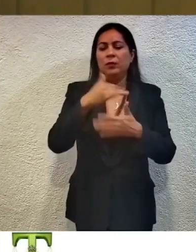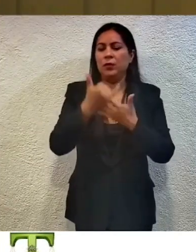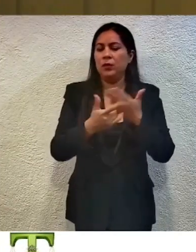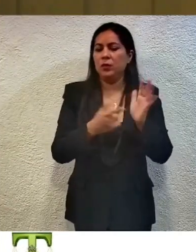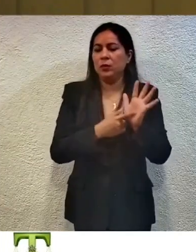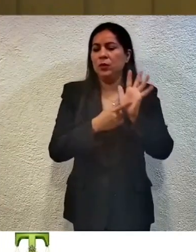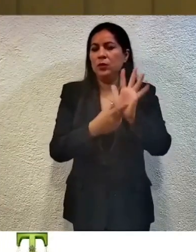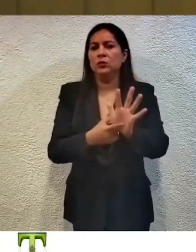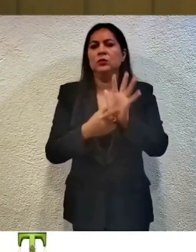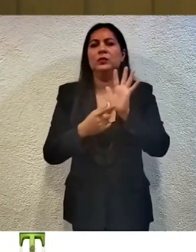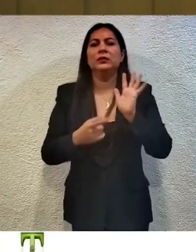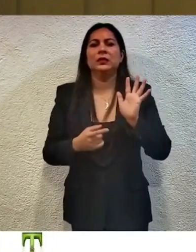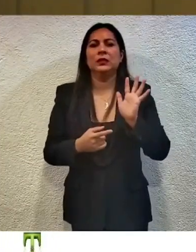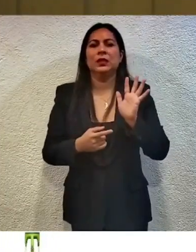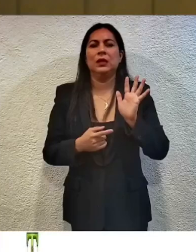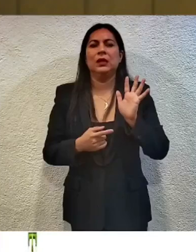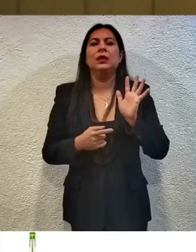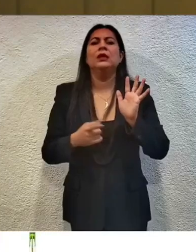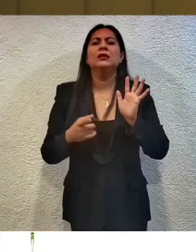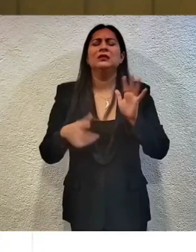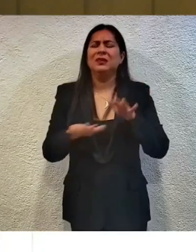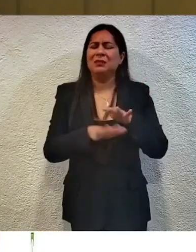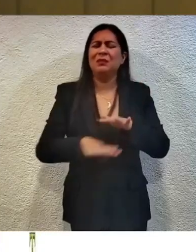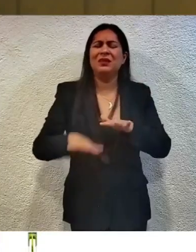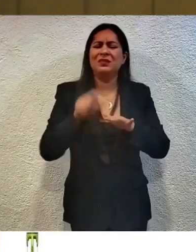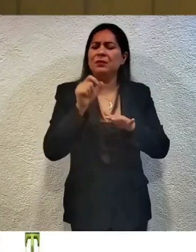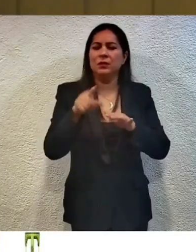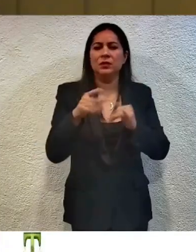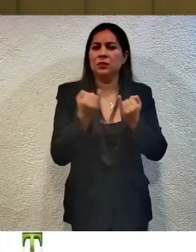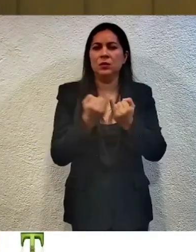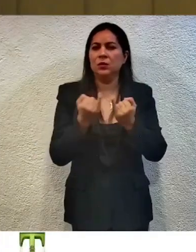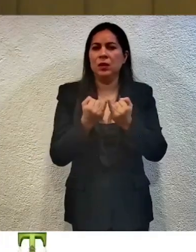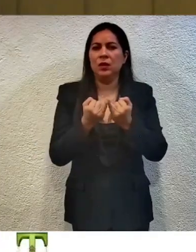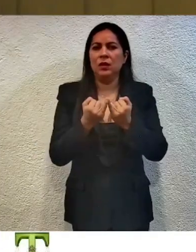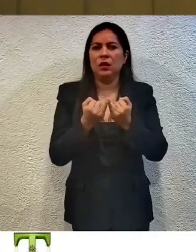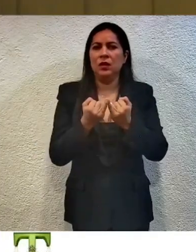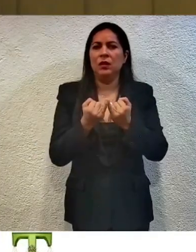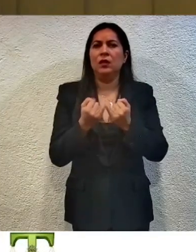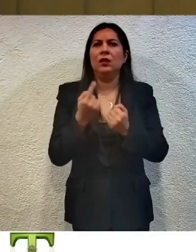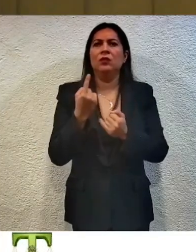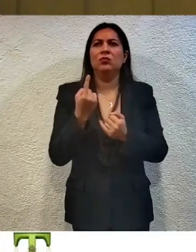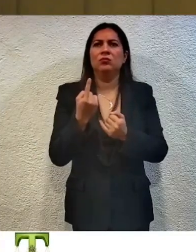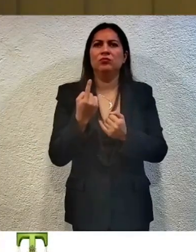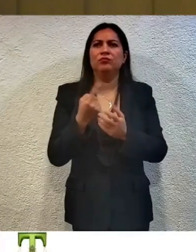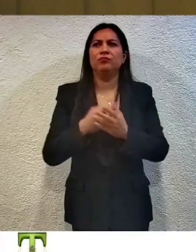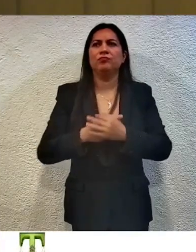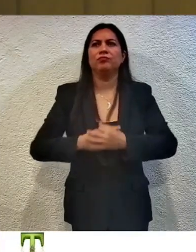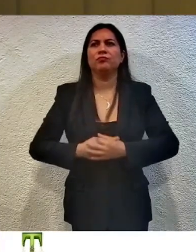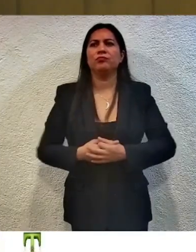nos presenta se sustenta también en una